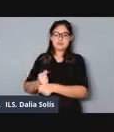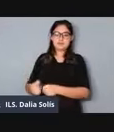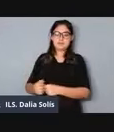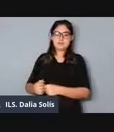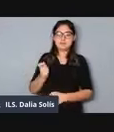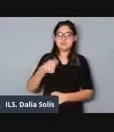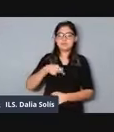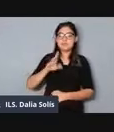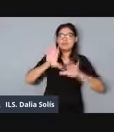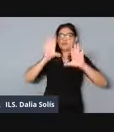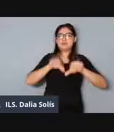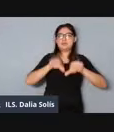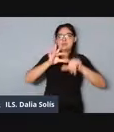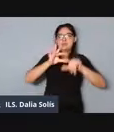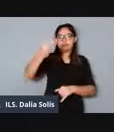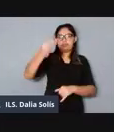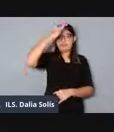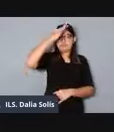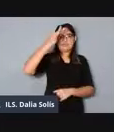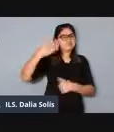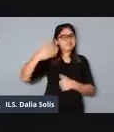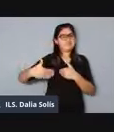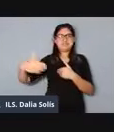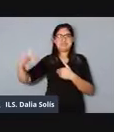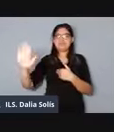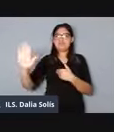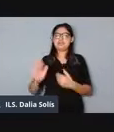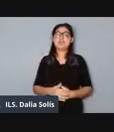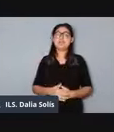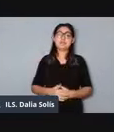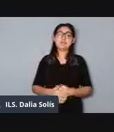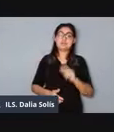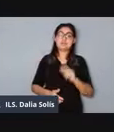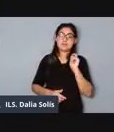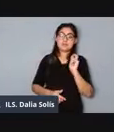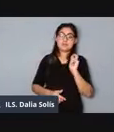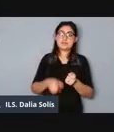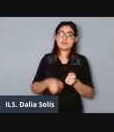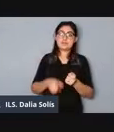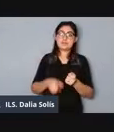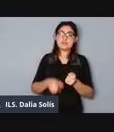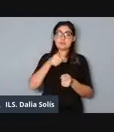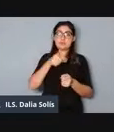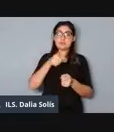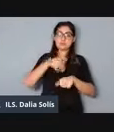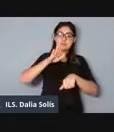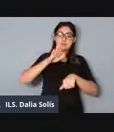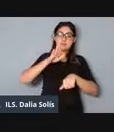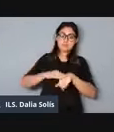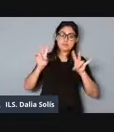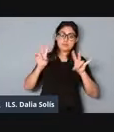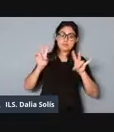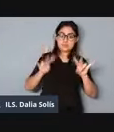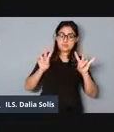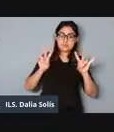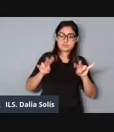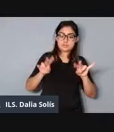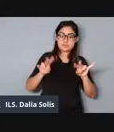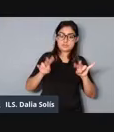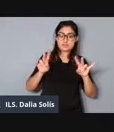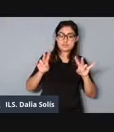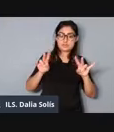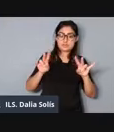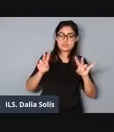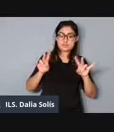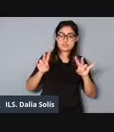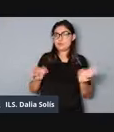conducta. Entonces, imagínense ustedes esta culpa tan terrible, pues, que se vive a esa edad y en esa etapa al ver